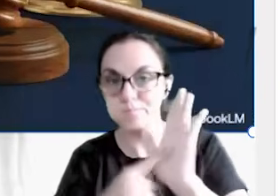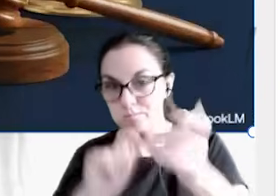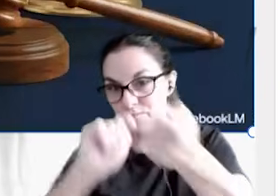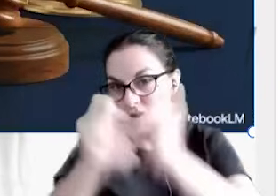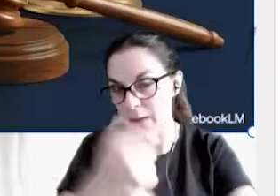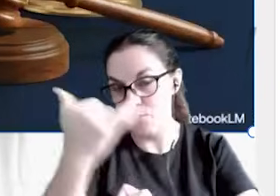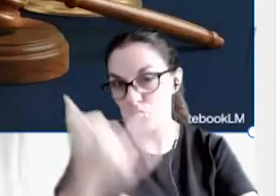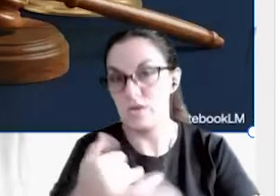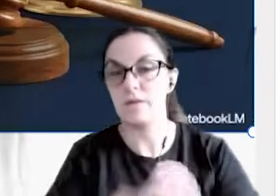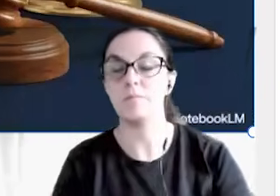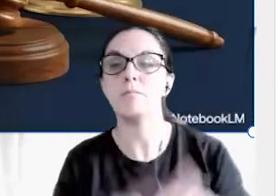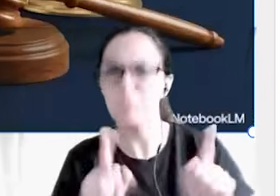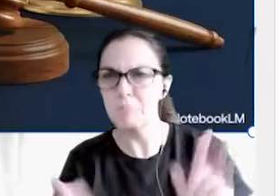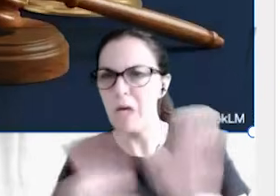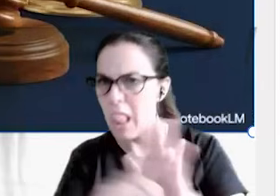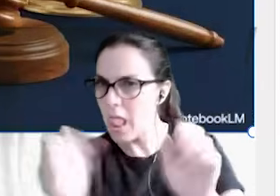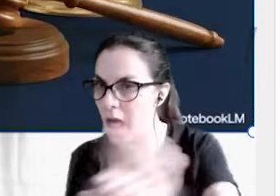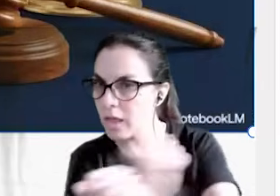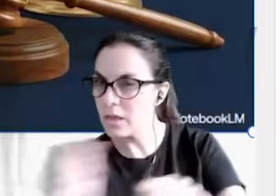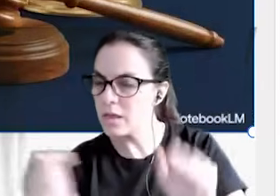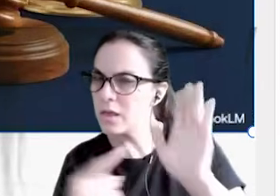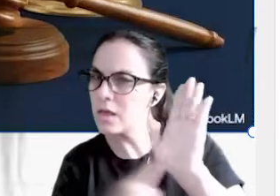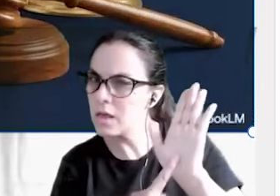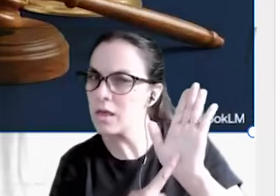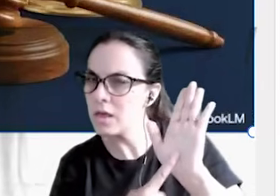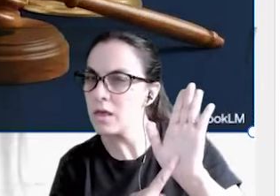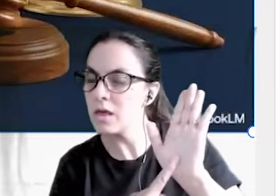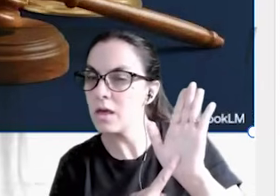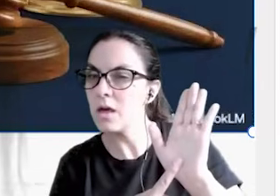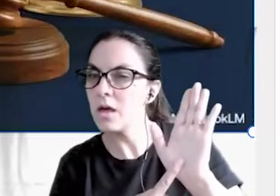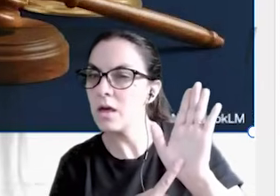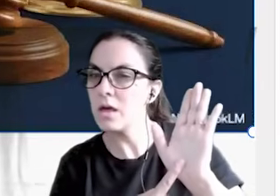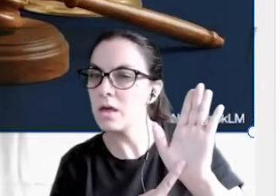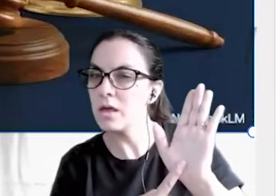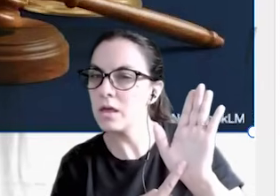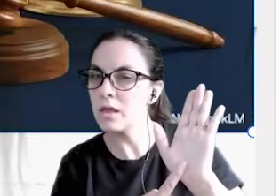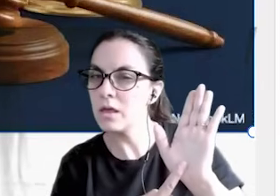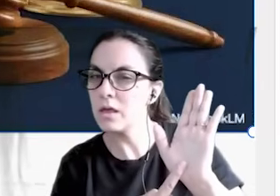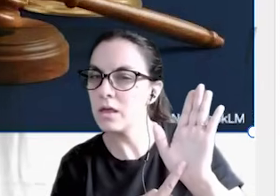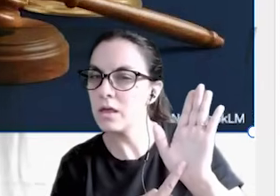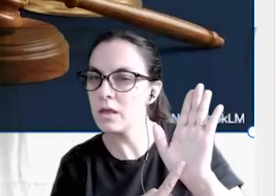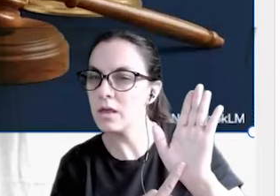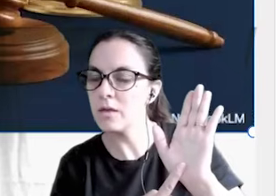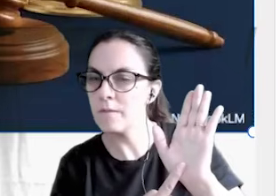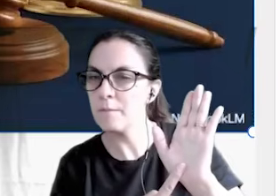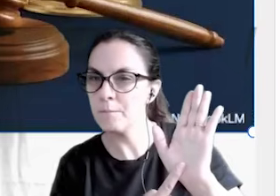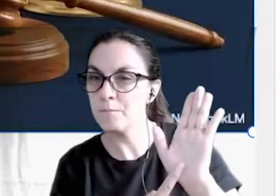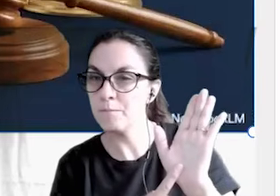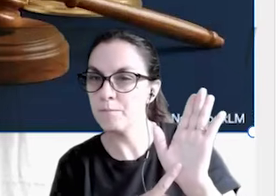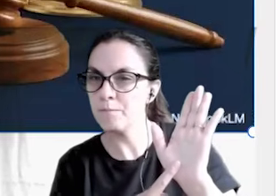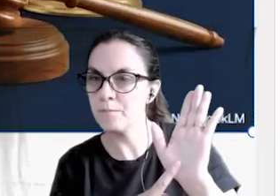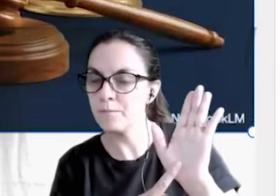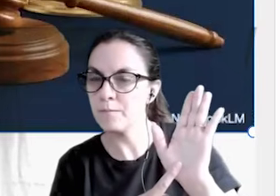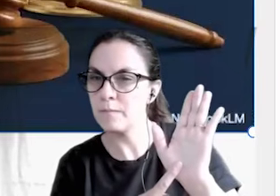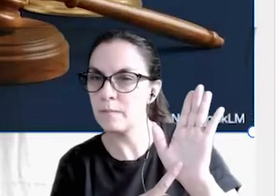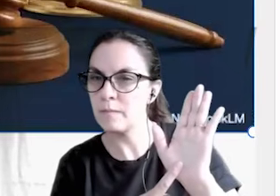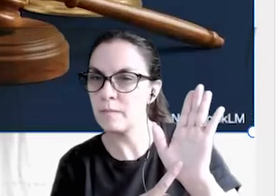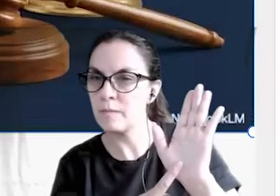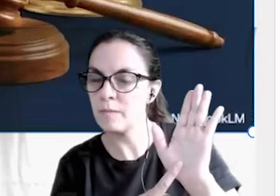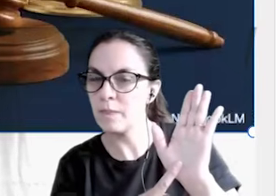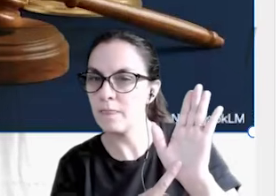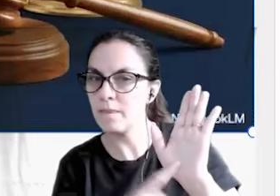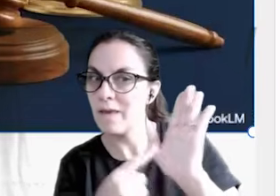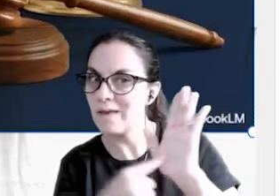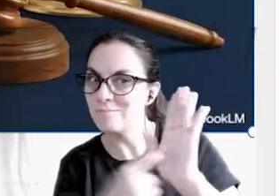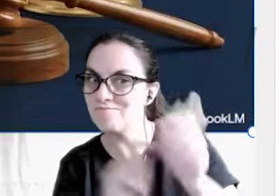Con la sanción de esta ley, eh, creo, se han visto, mejor dicho, con esta sanción, se ha modificado